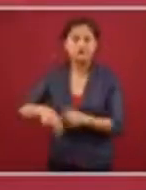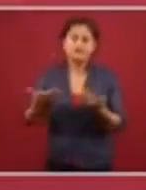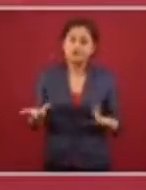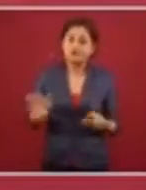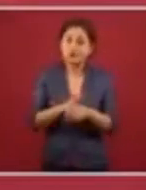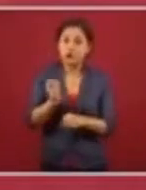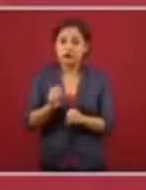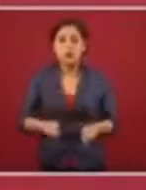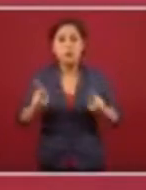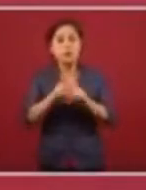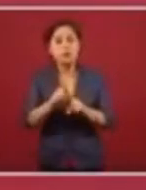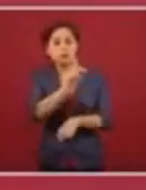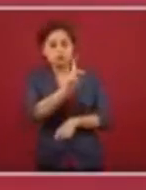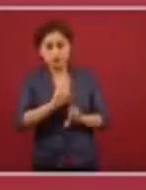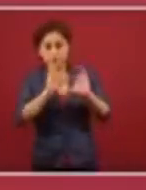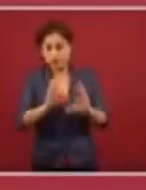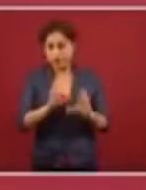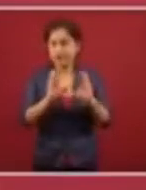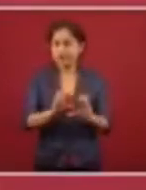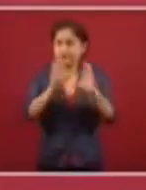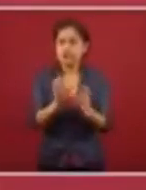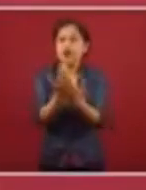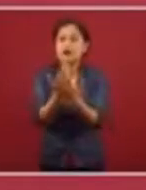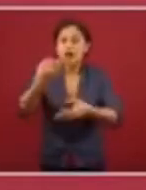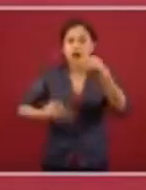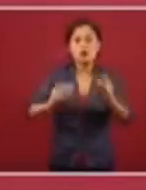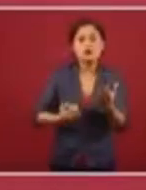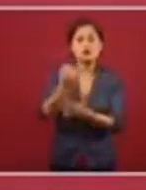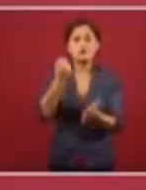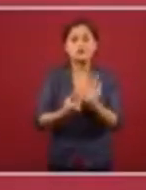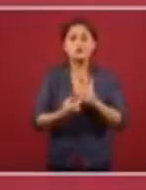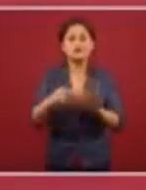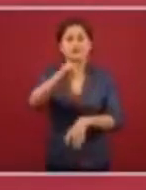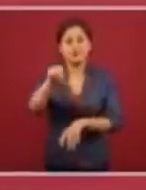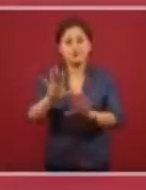despacio, hay que esperar. Según esta información del